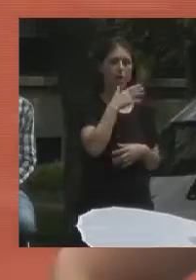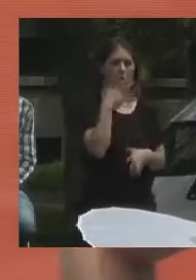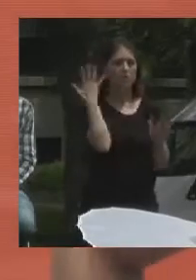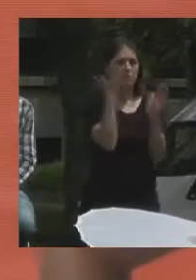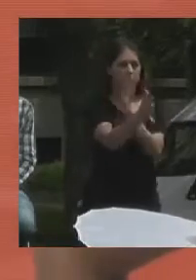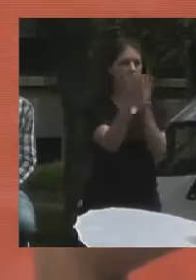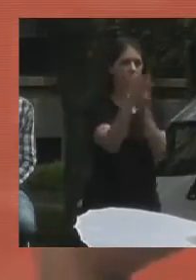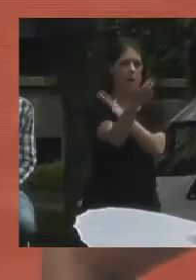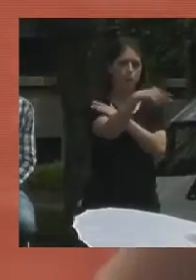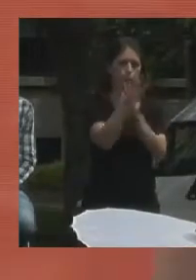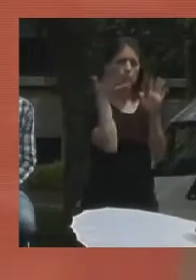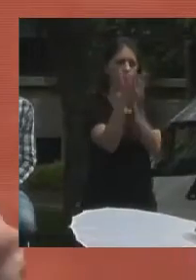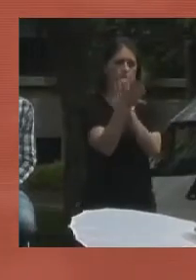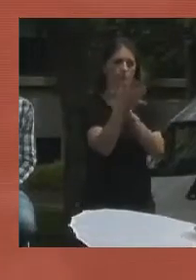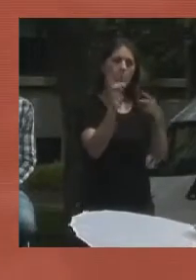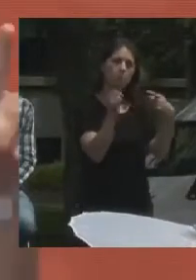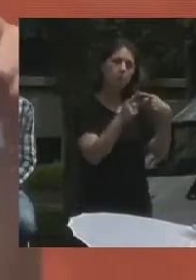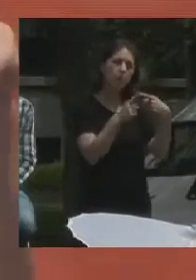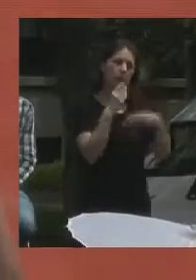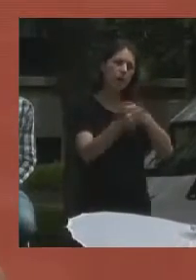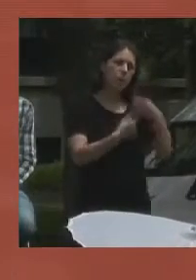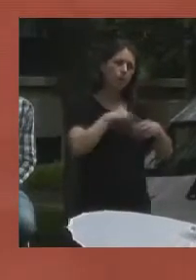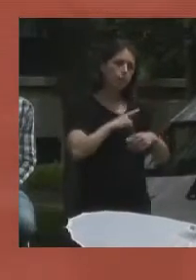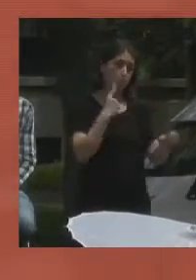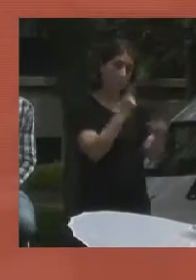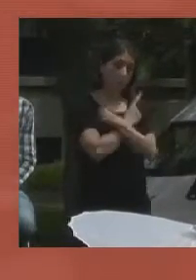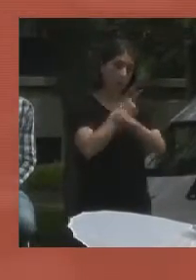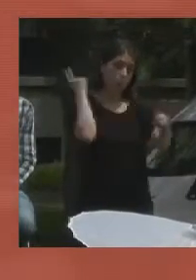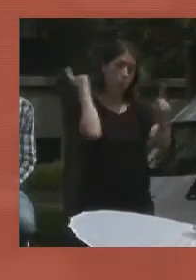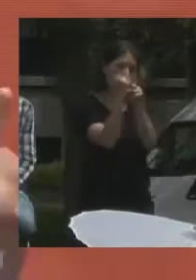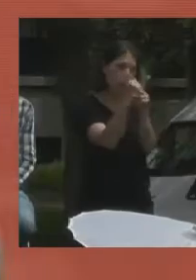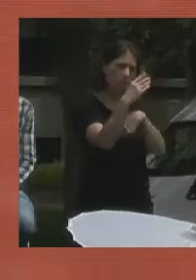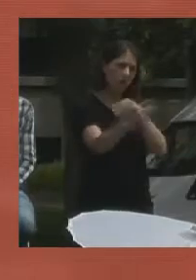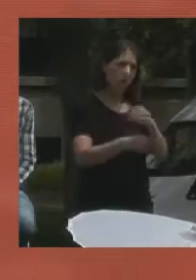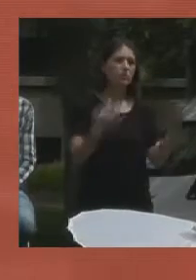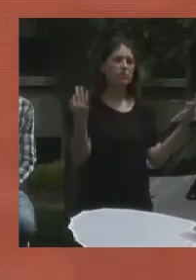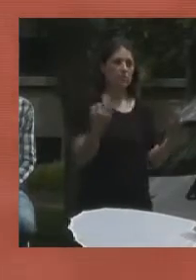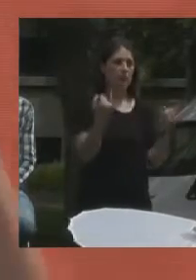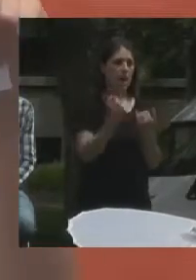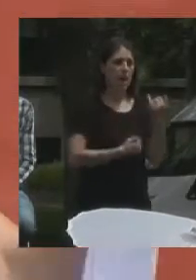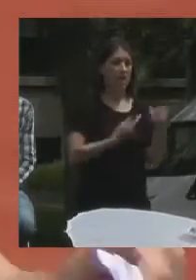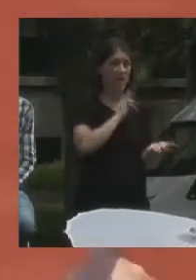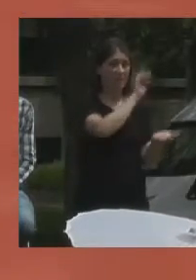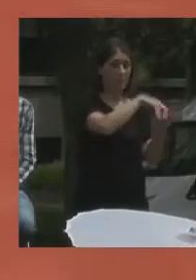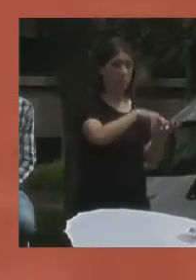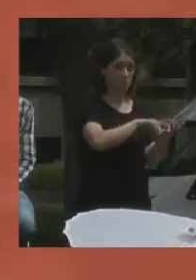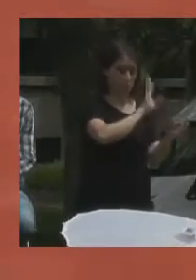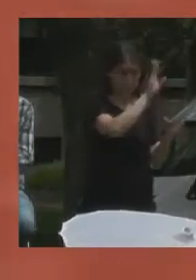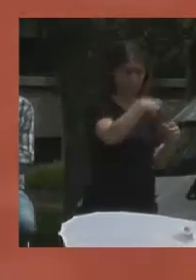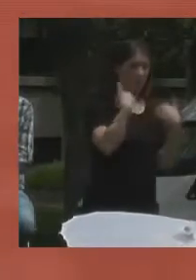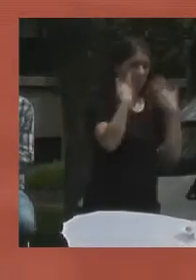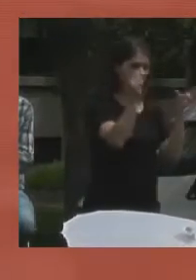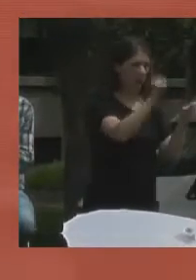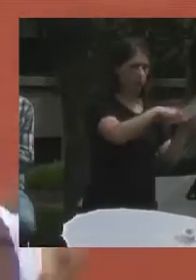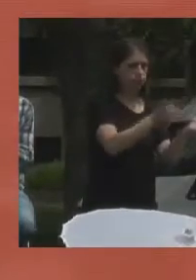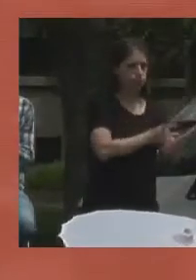vos. O primeiro que vamos a facer contra o paro é sacar a mafia das institucións. O